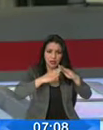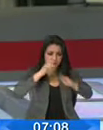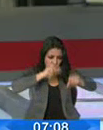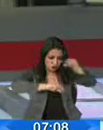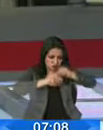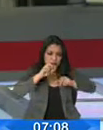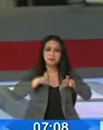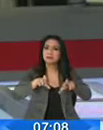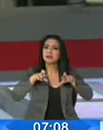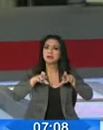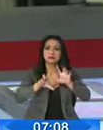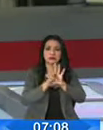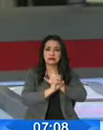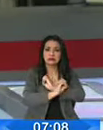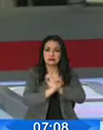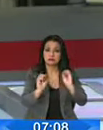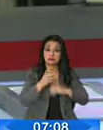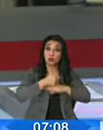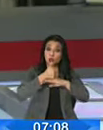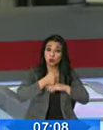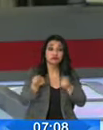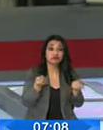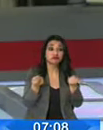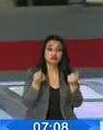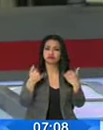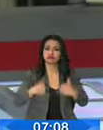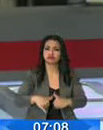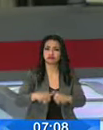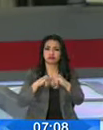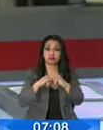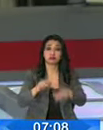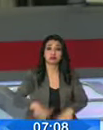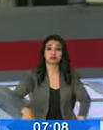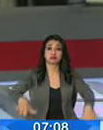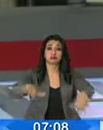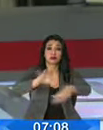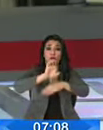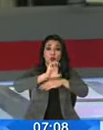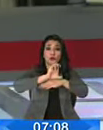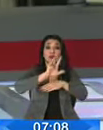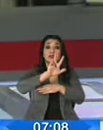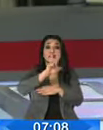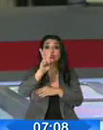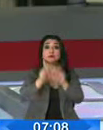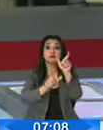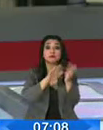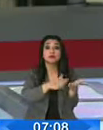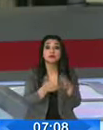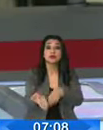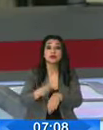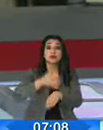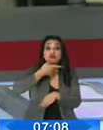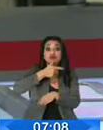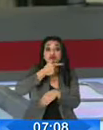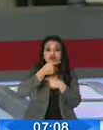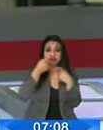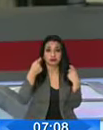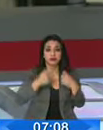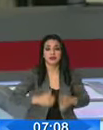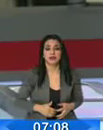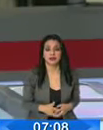Las autoridades continúan con los operativos de control, pues a nivel nacional hay 32 fallecidos por ingesta de licor